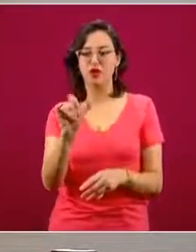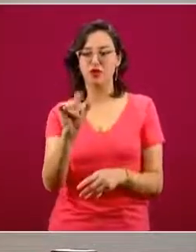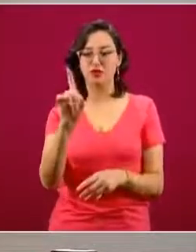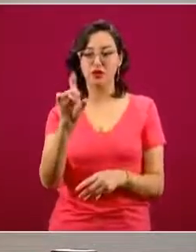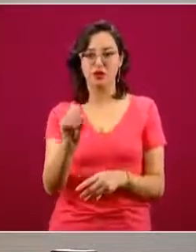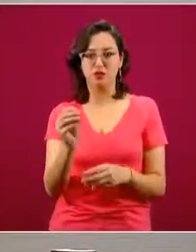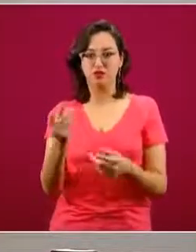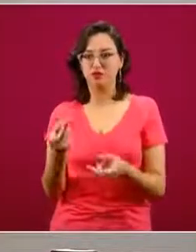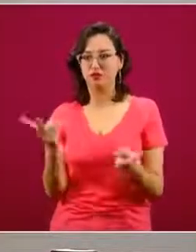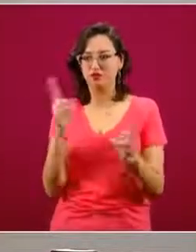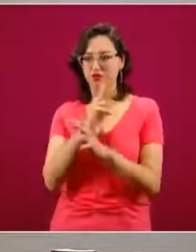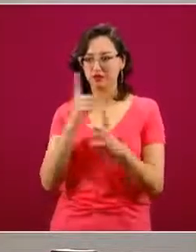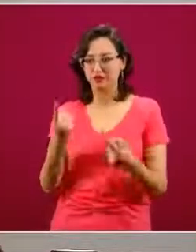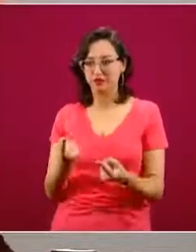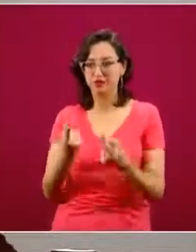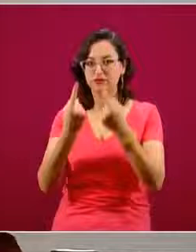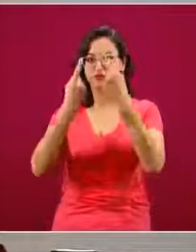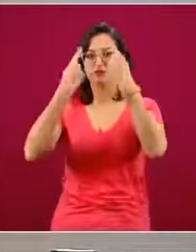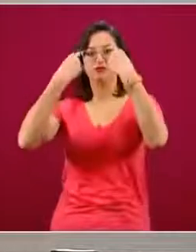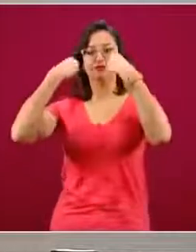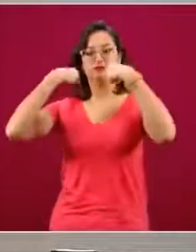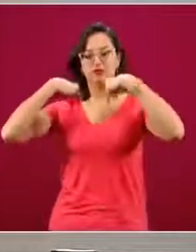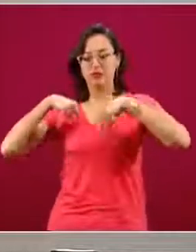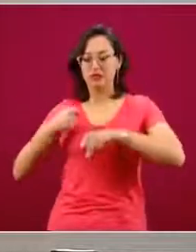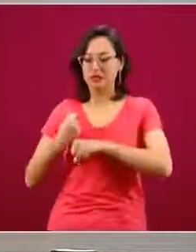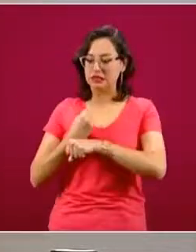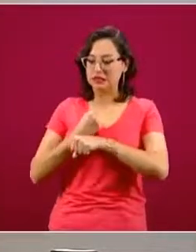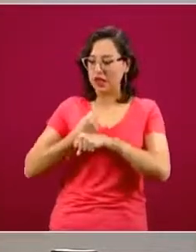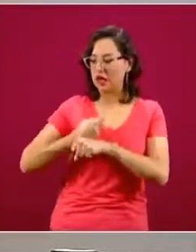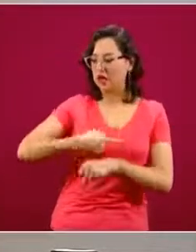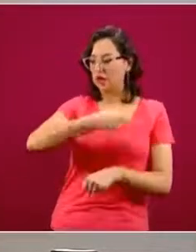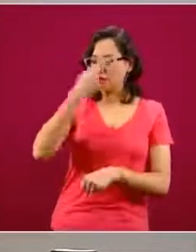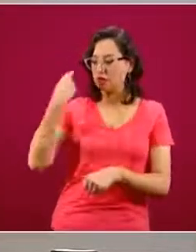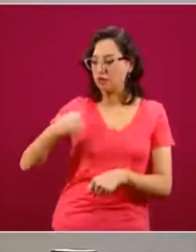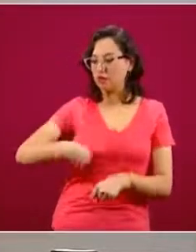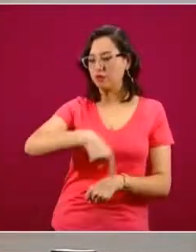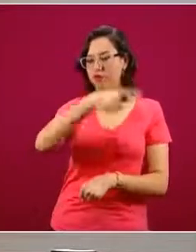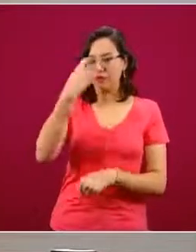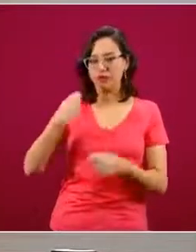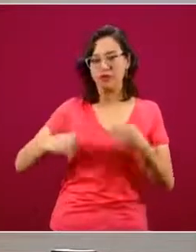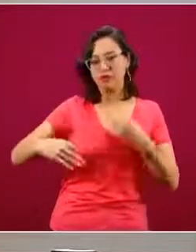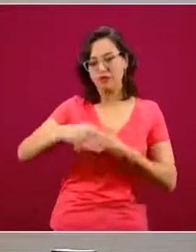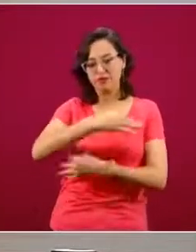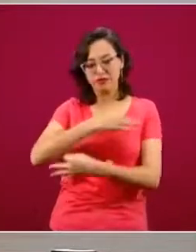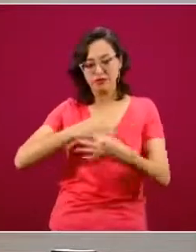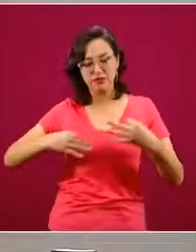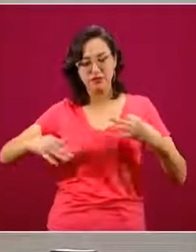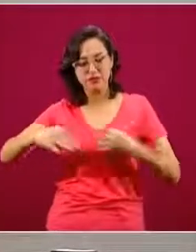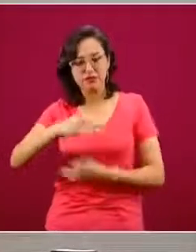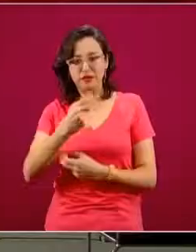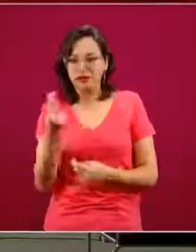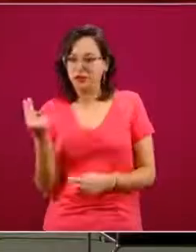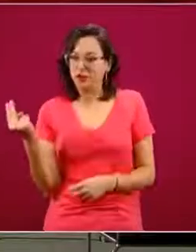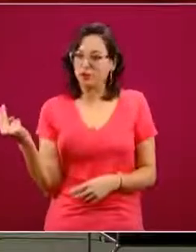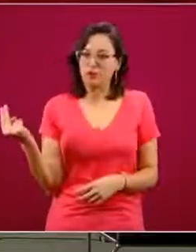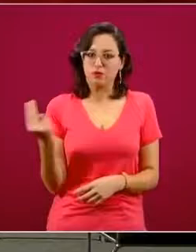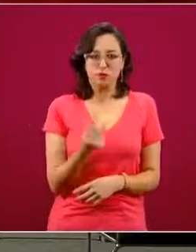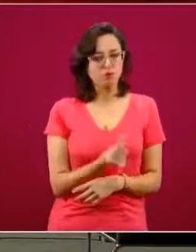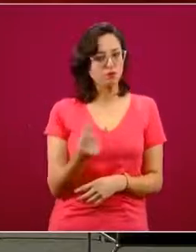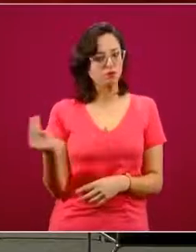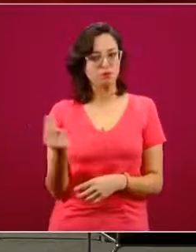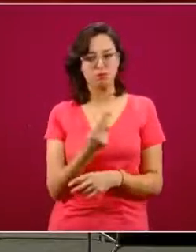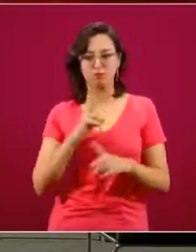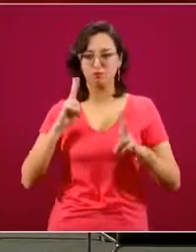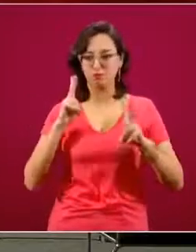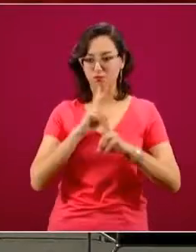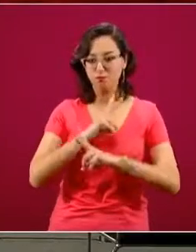por la sangre y llegue a todas las células del organismo, porque prácticamente todas las células del organismo necesitan oxígeno